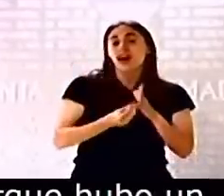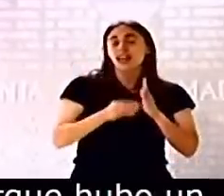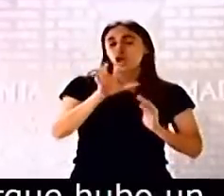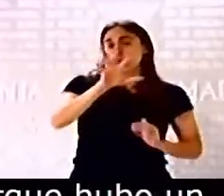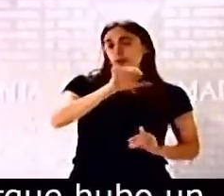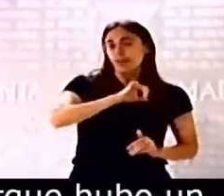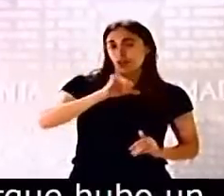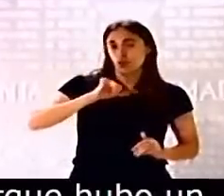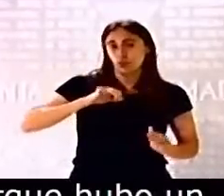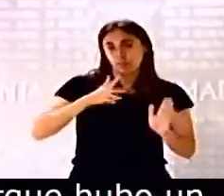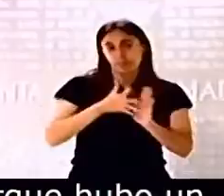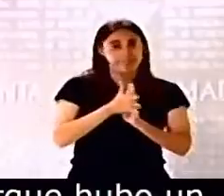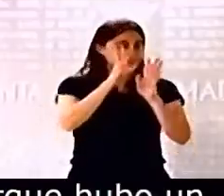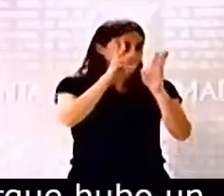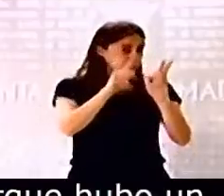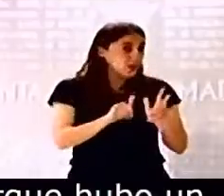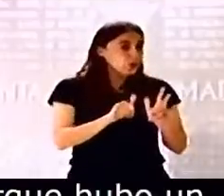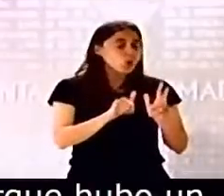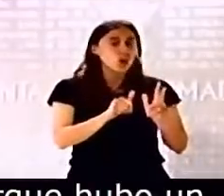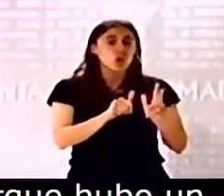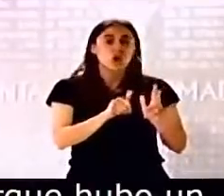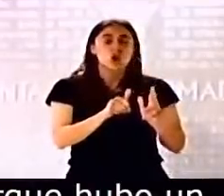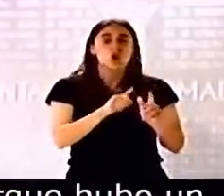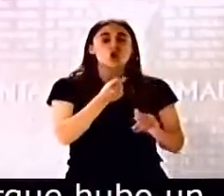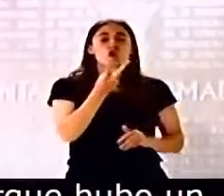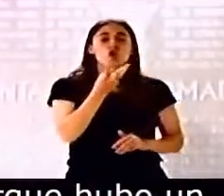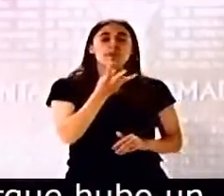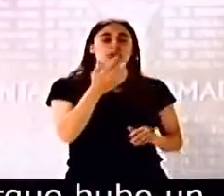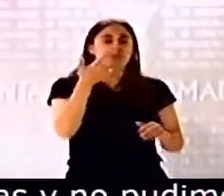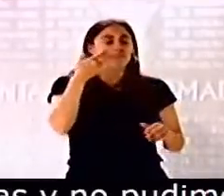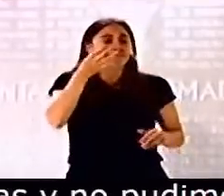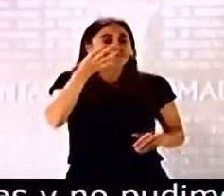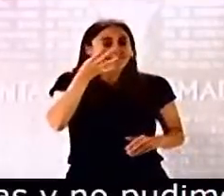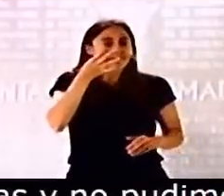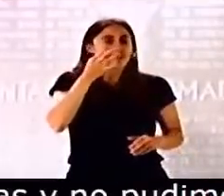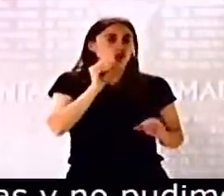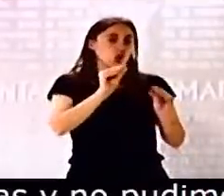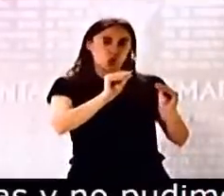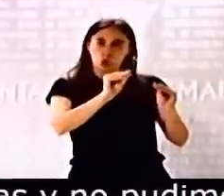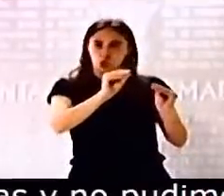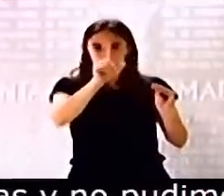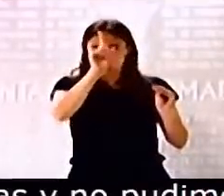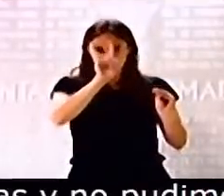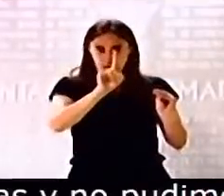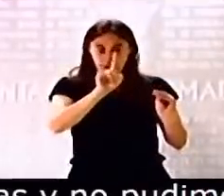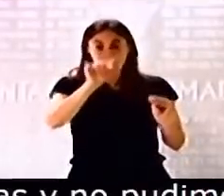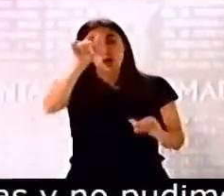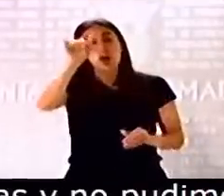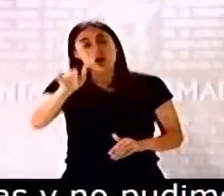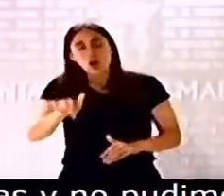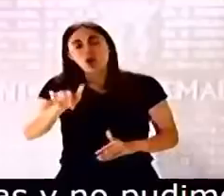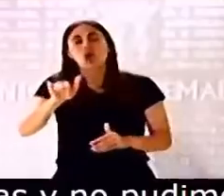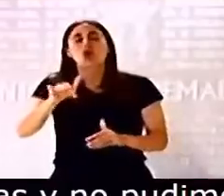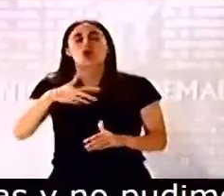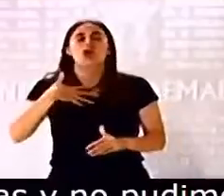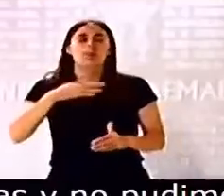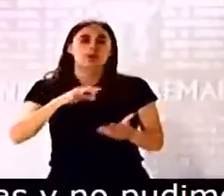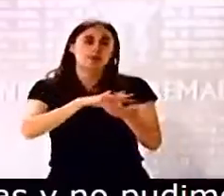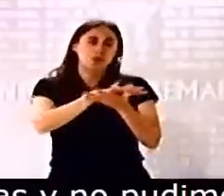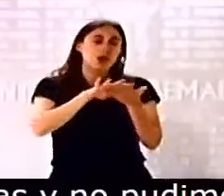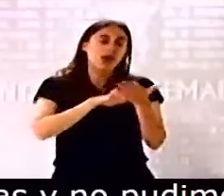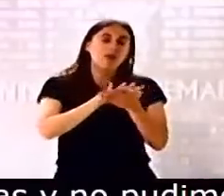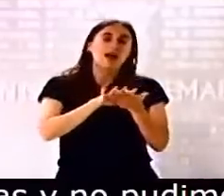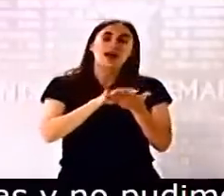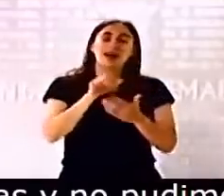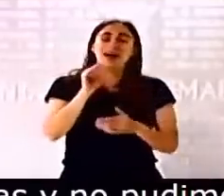pudimos contar con la cifra real de la incidencia acumulada a los 14 días. Hoy que podemos hablar de esa cifra de incidencia